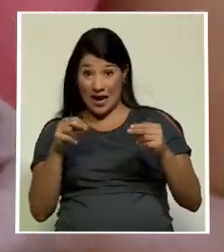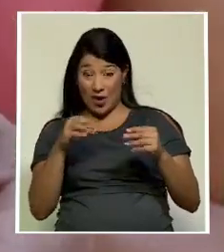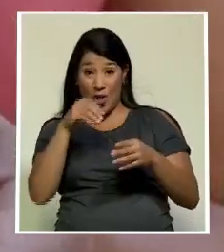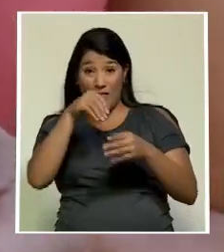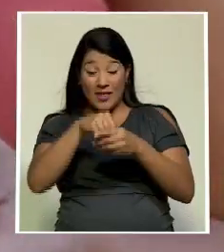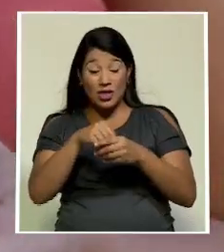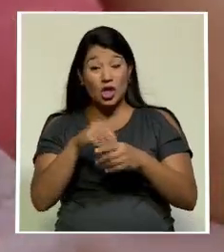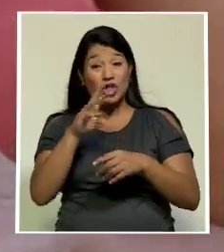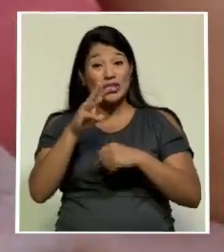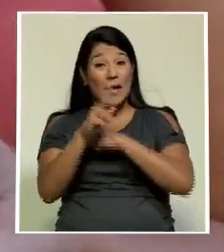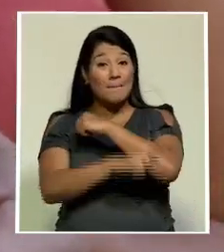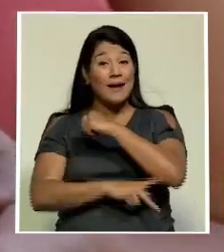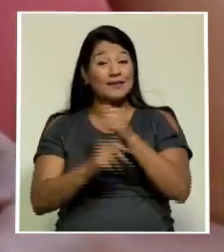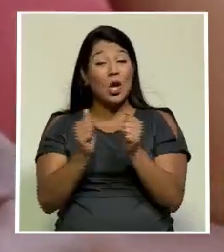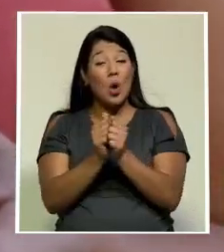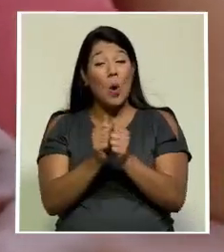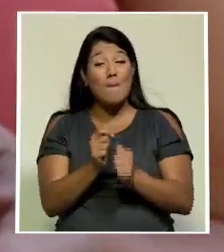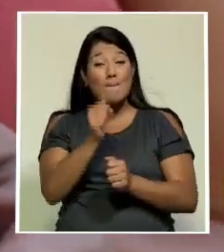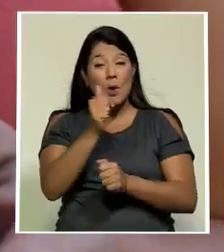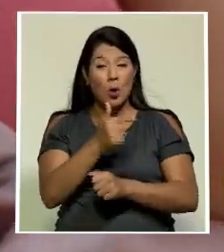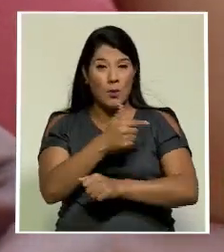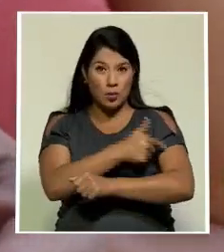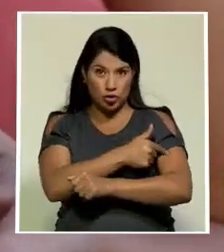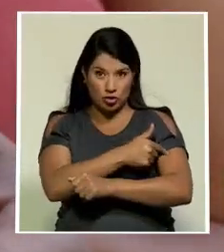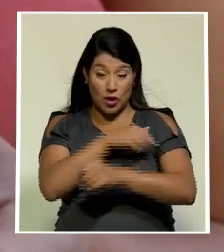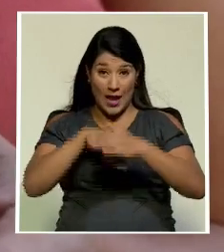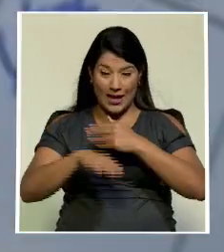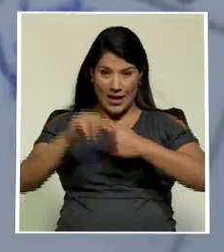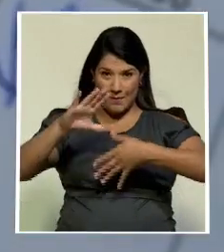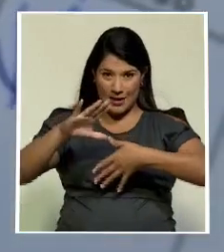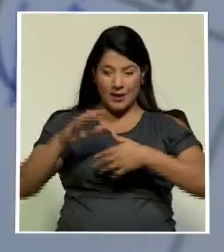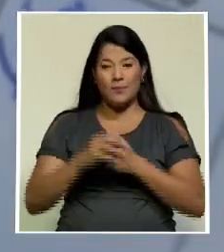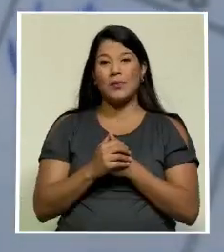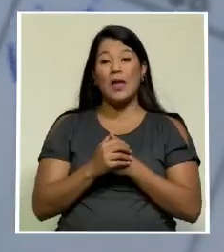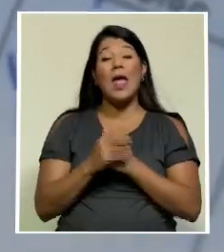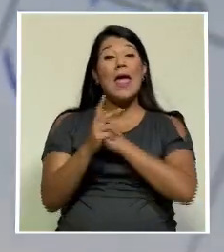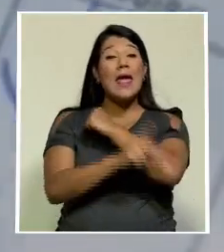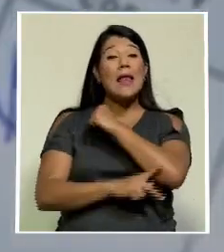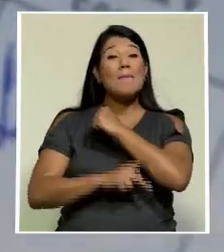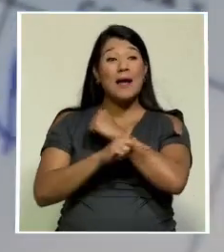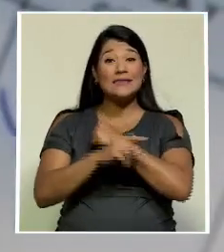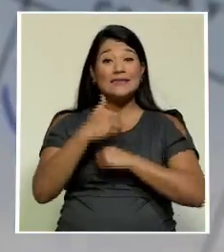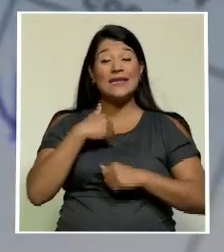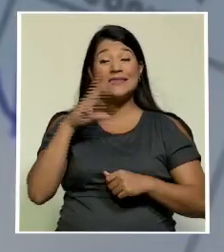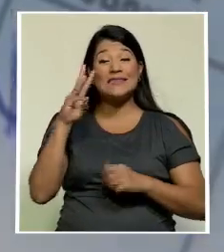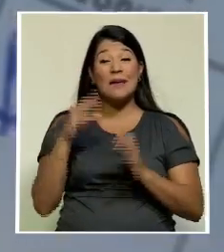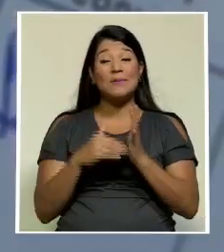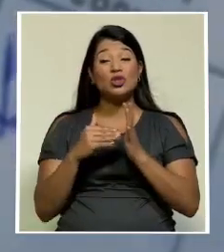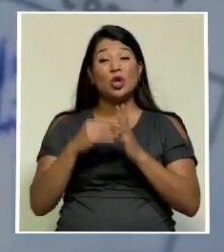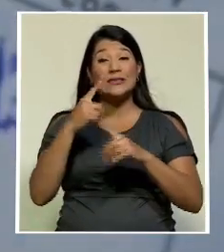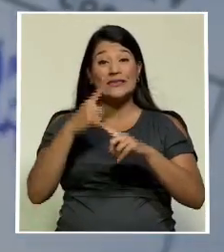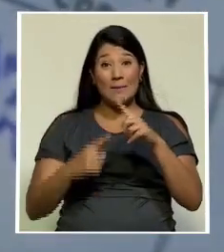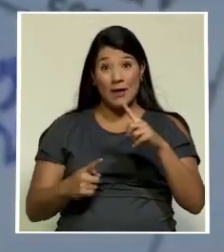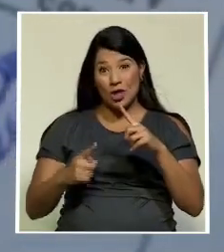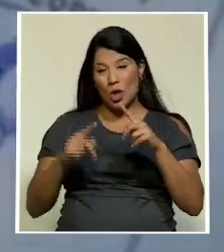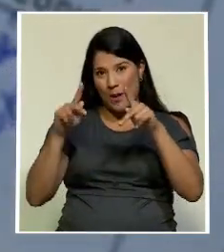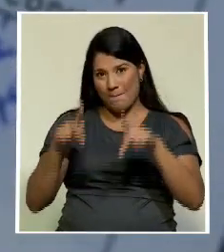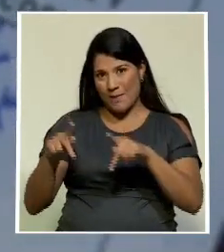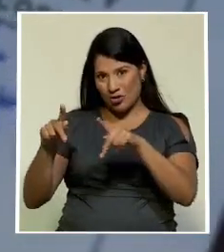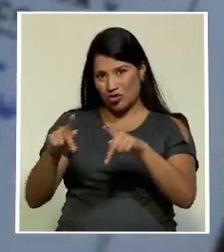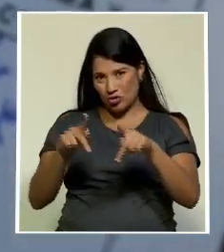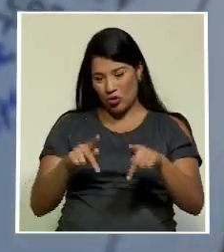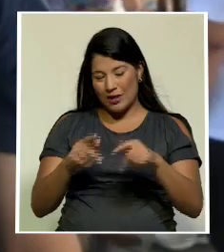con la más baja cobertura de vacunación. El país, con 6,5 millones de habitantes, reporta a la fecha más de 16.400